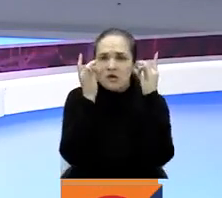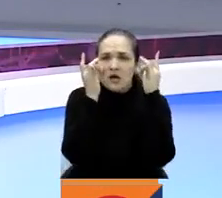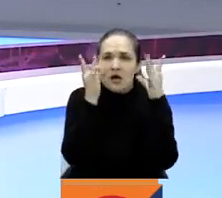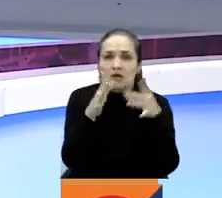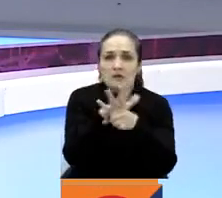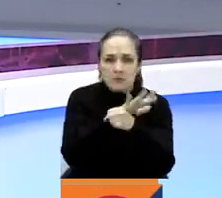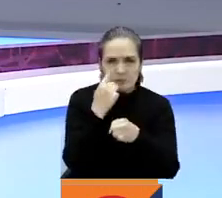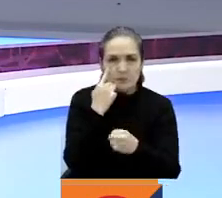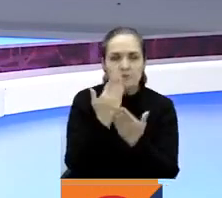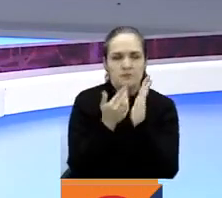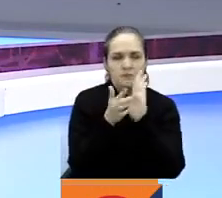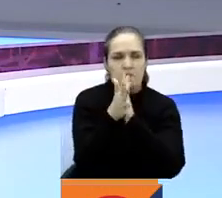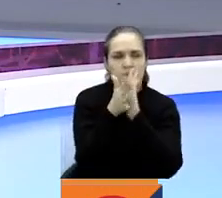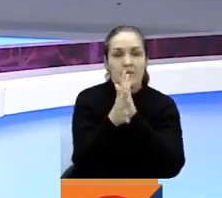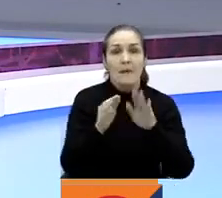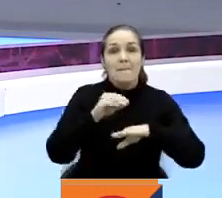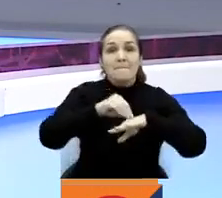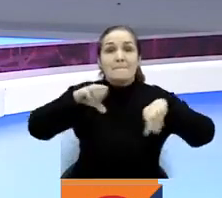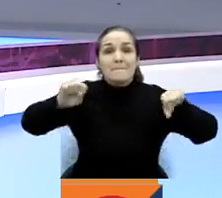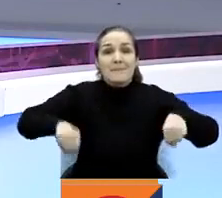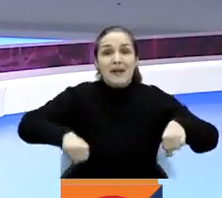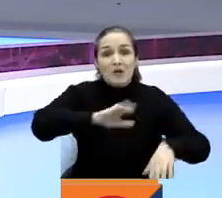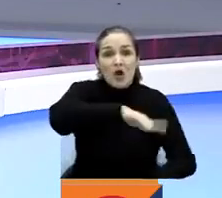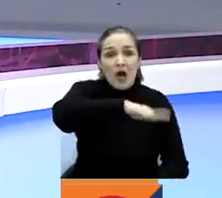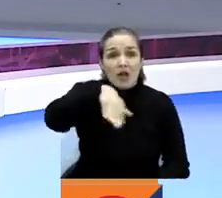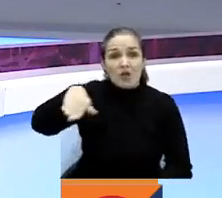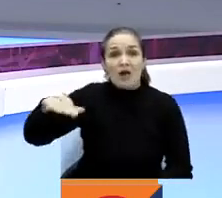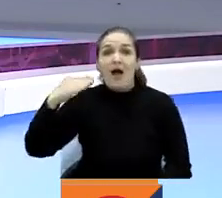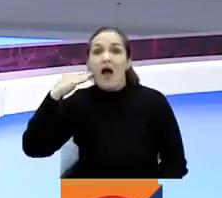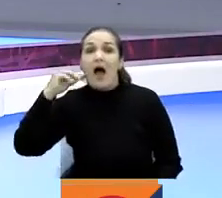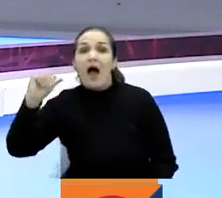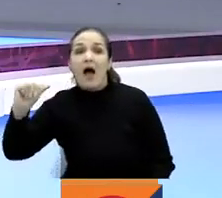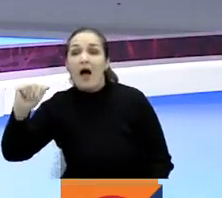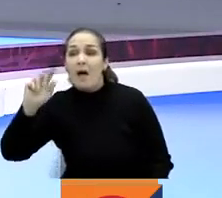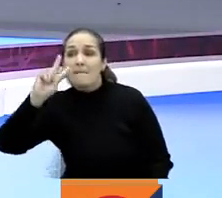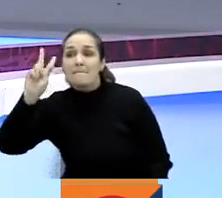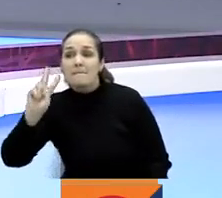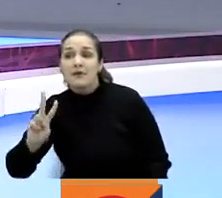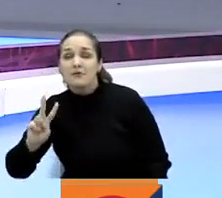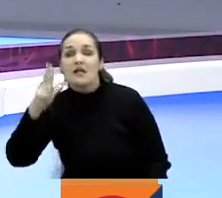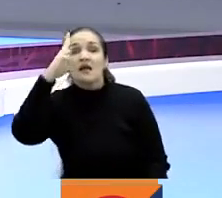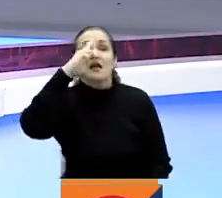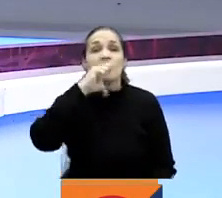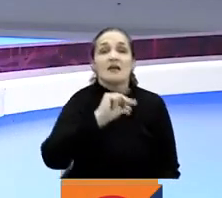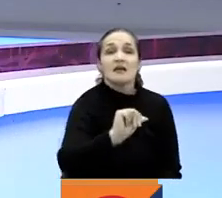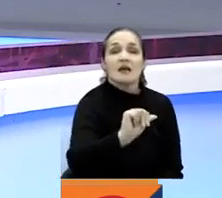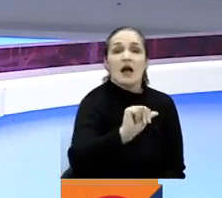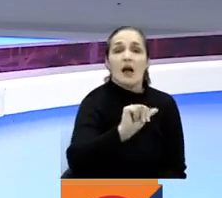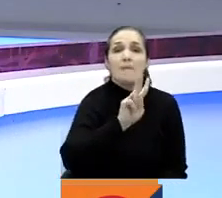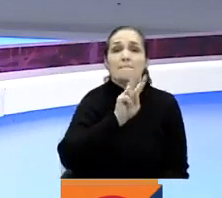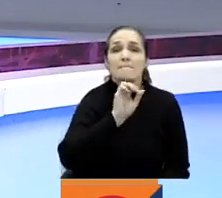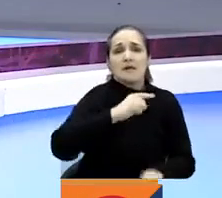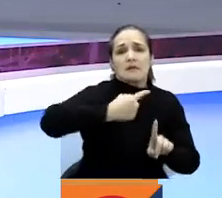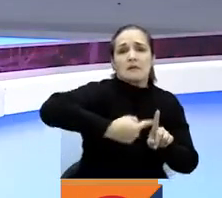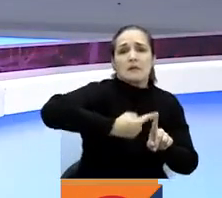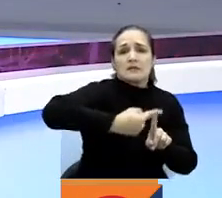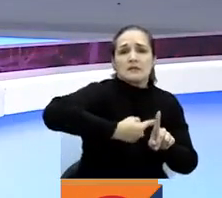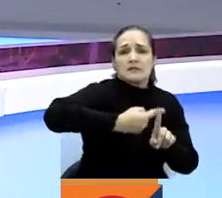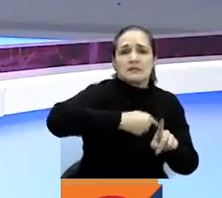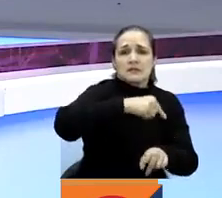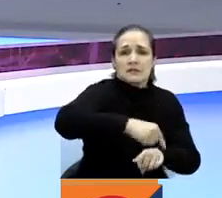en bello Antioquia la policía captura una mujer venezolana que sometía a su bebé de 20 meses de edad acto sexuales